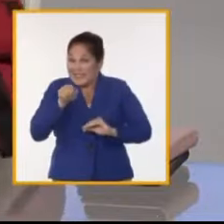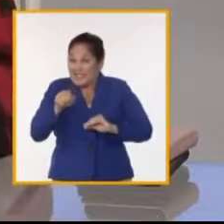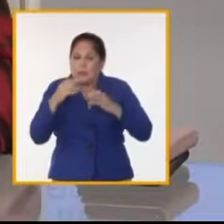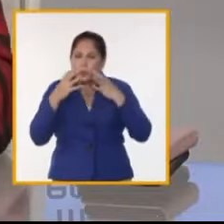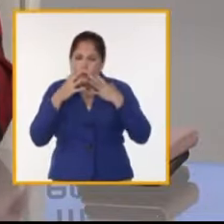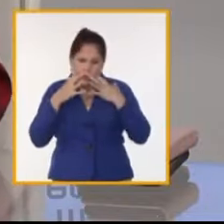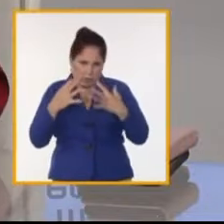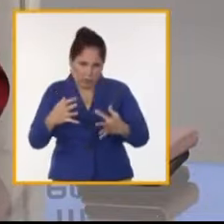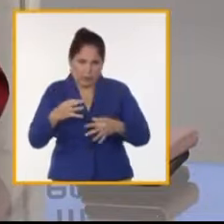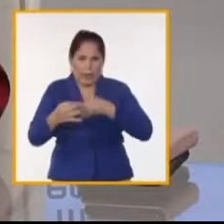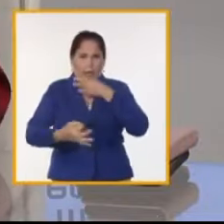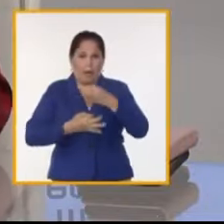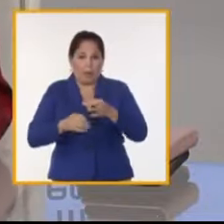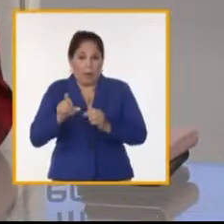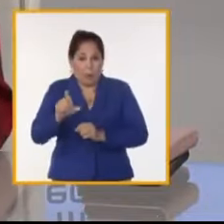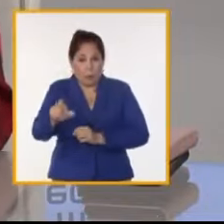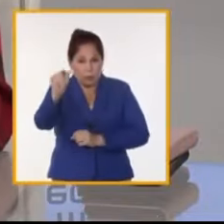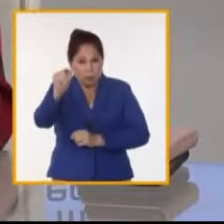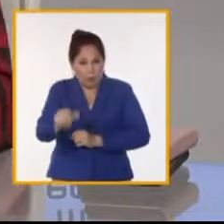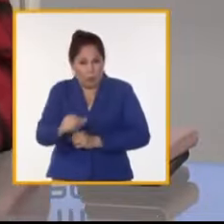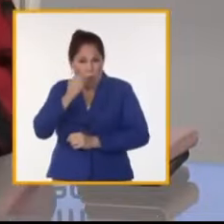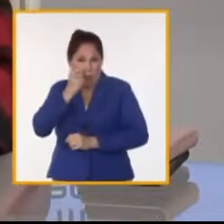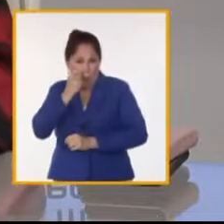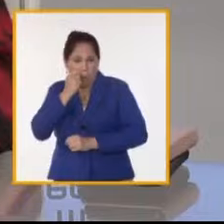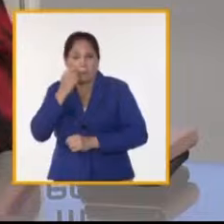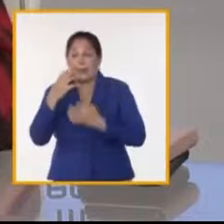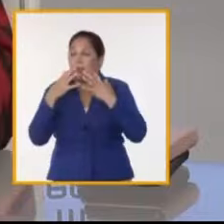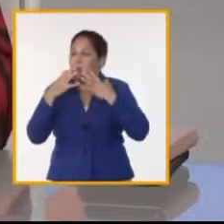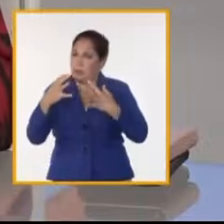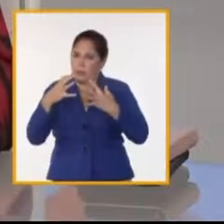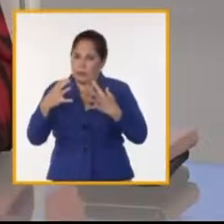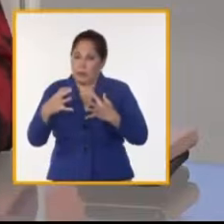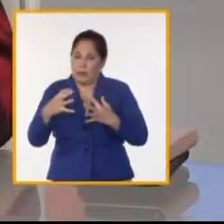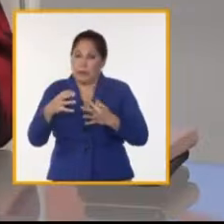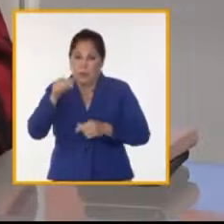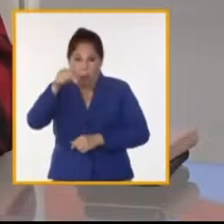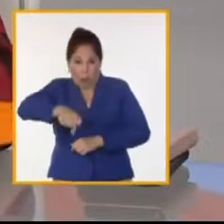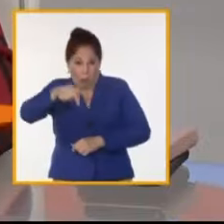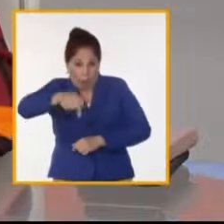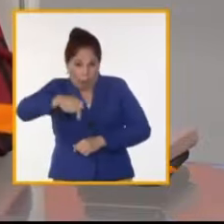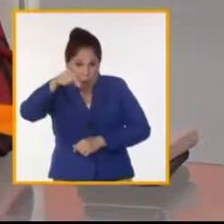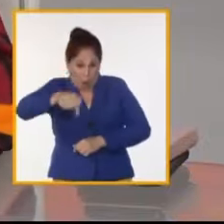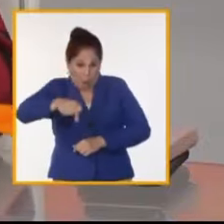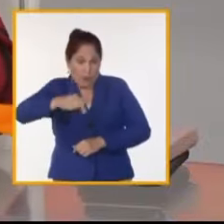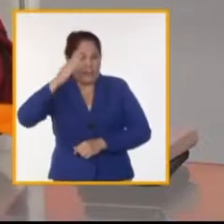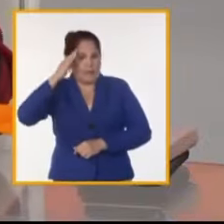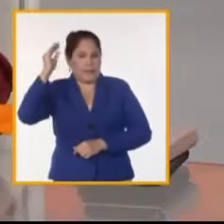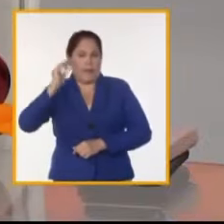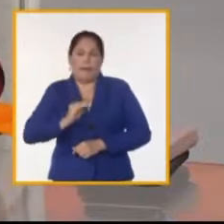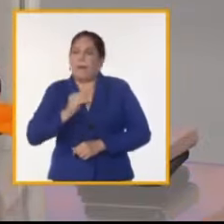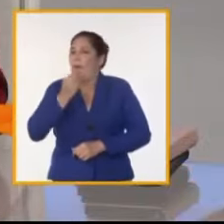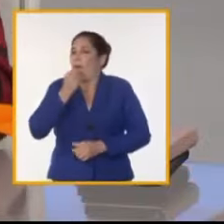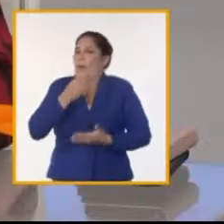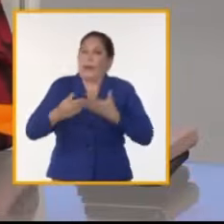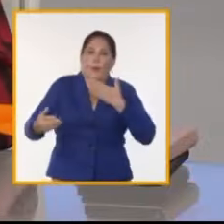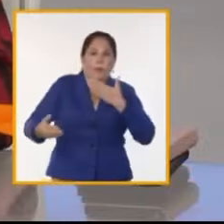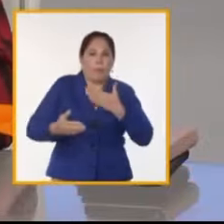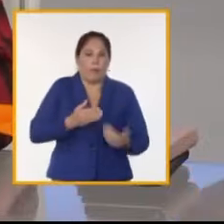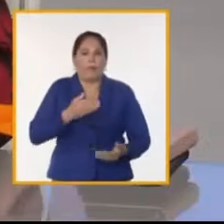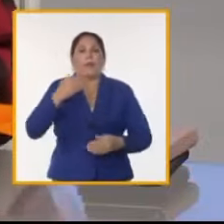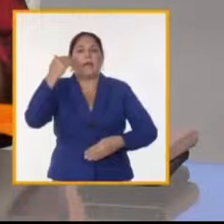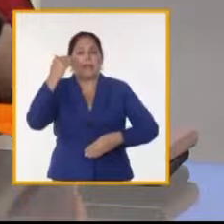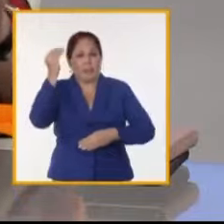clave dentro de ese Dentro de este análisis yo creo que hoy independientemente de la existencia del